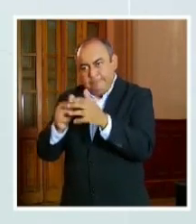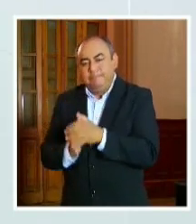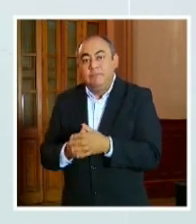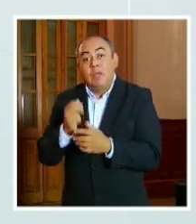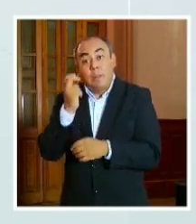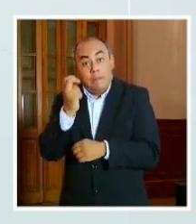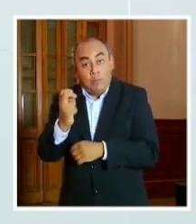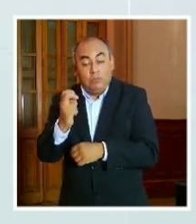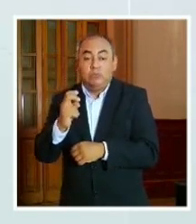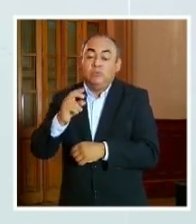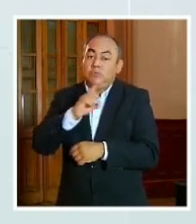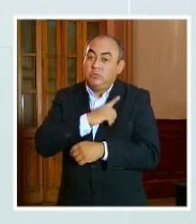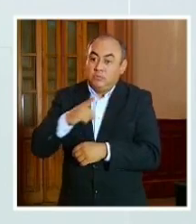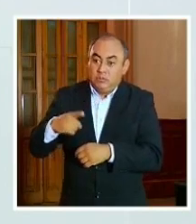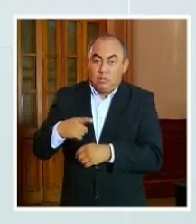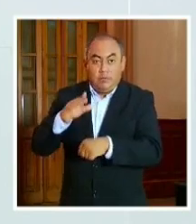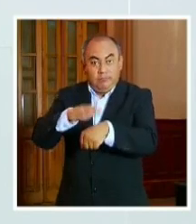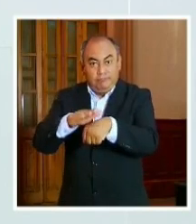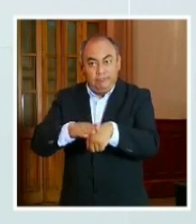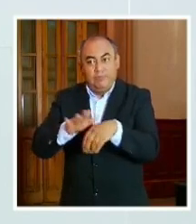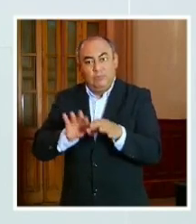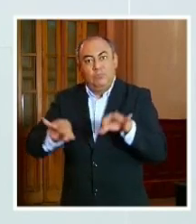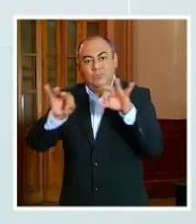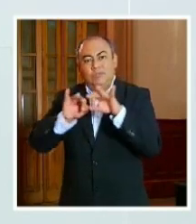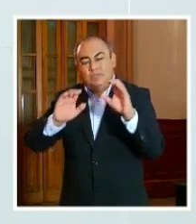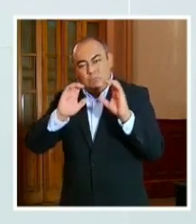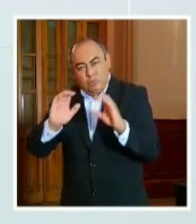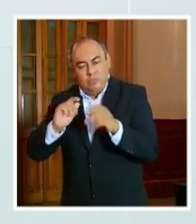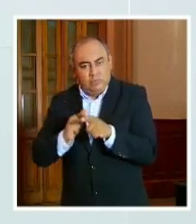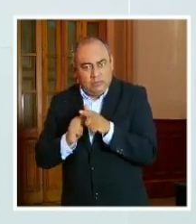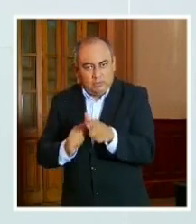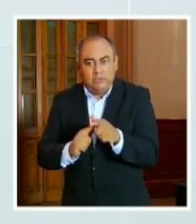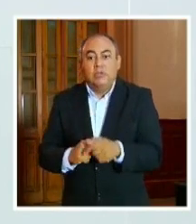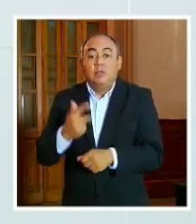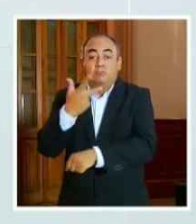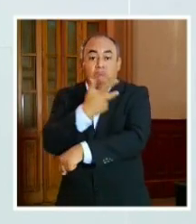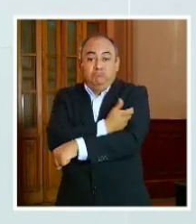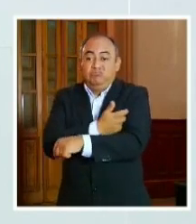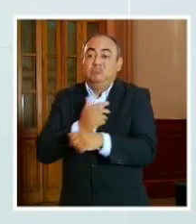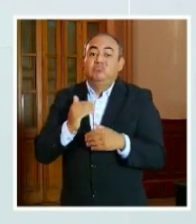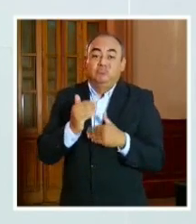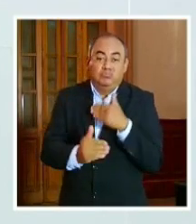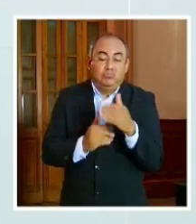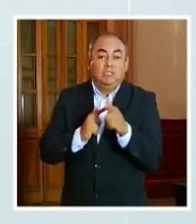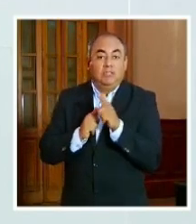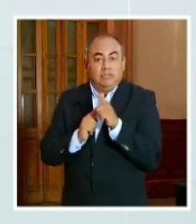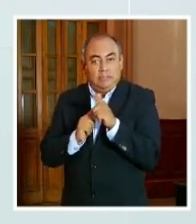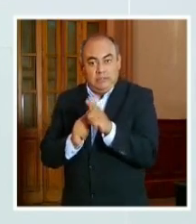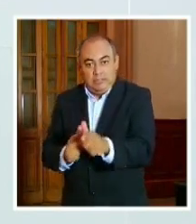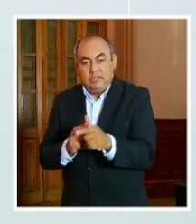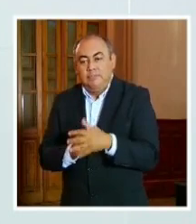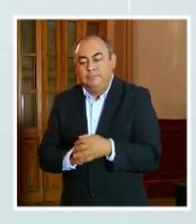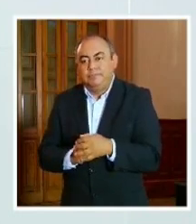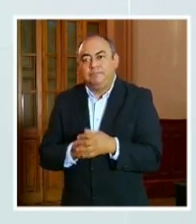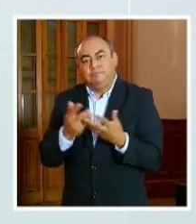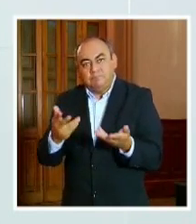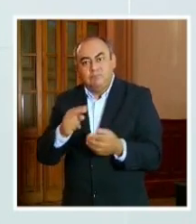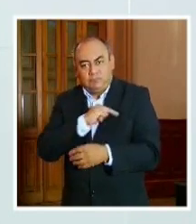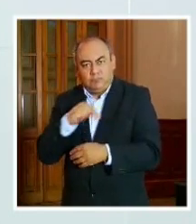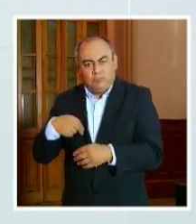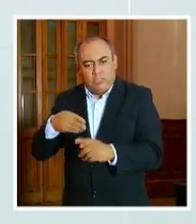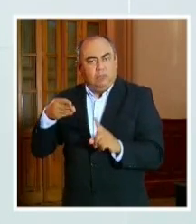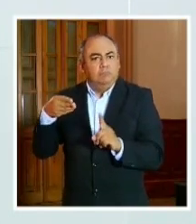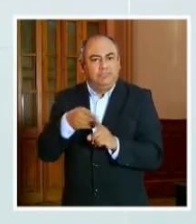que seguirnos cuidando, continuar aplicándonos la vacuna. Creo que ahí nuestro punto más